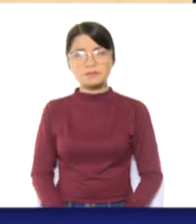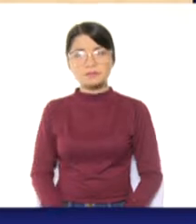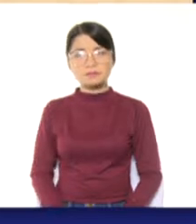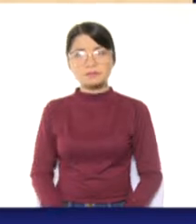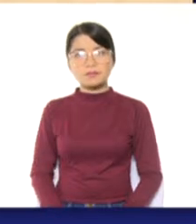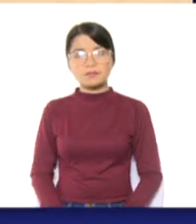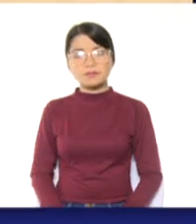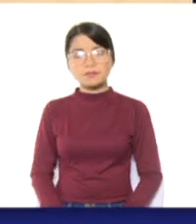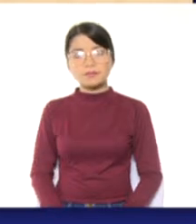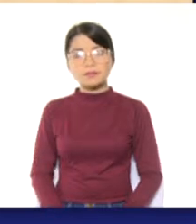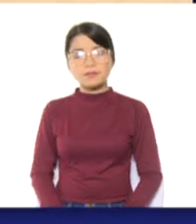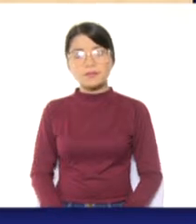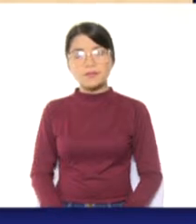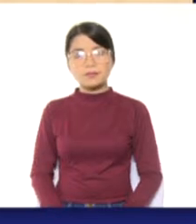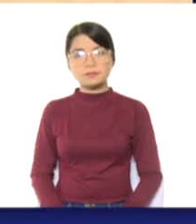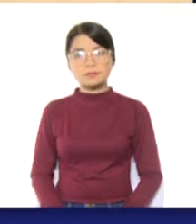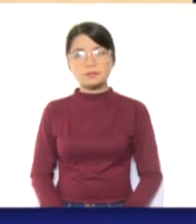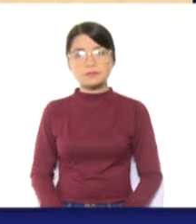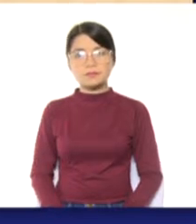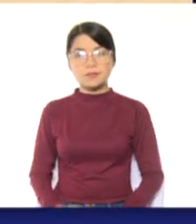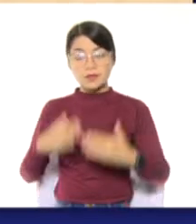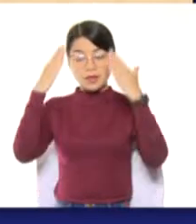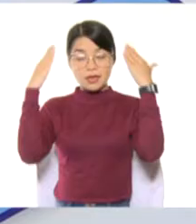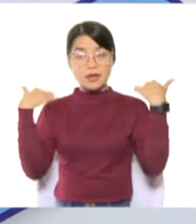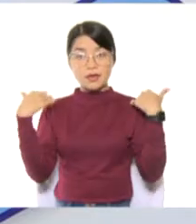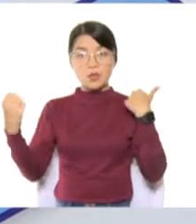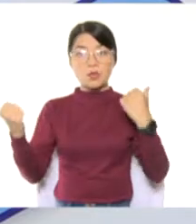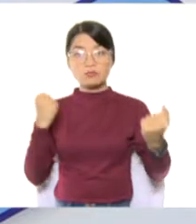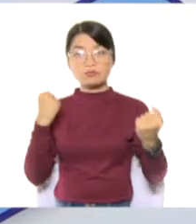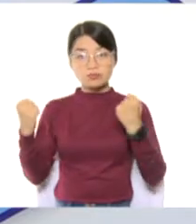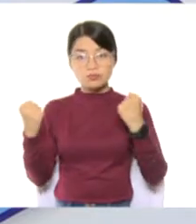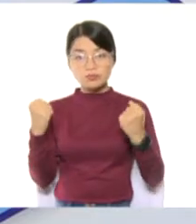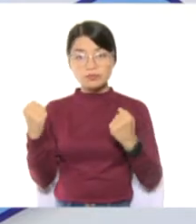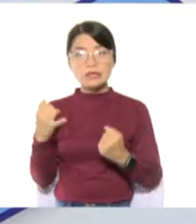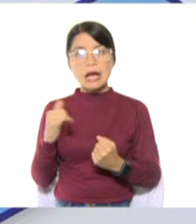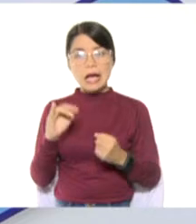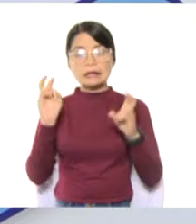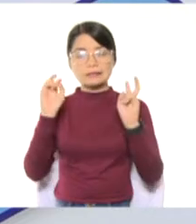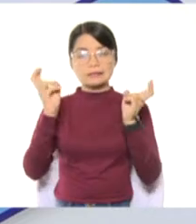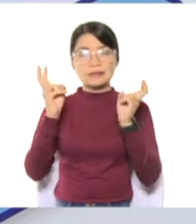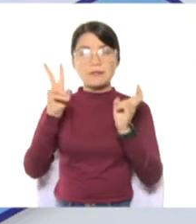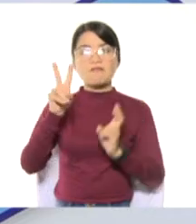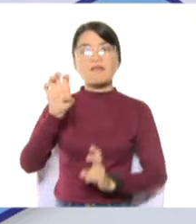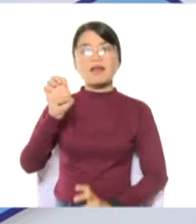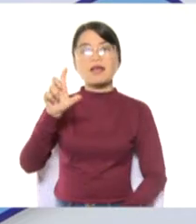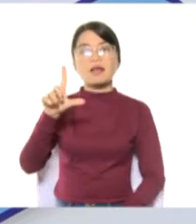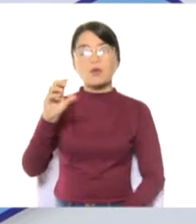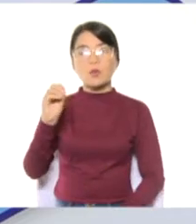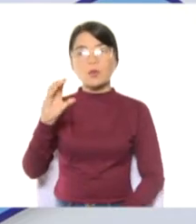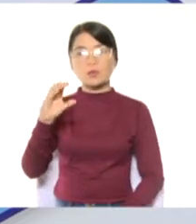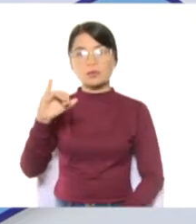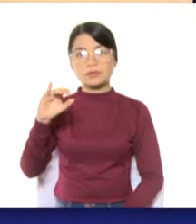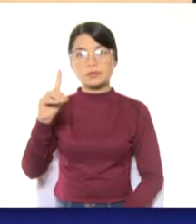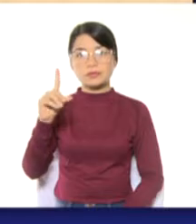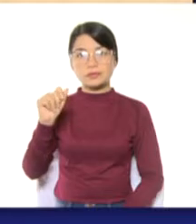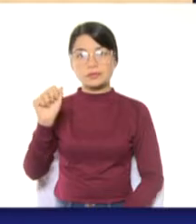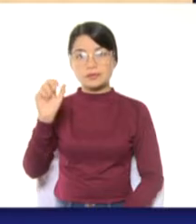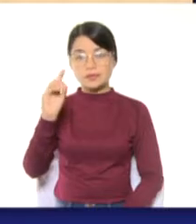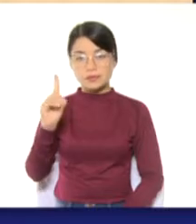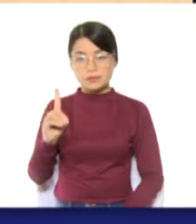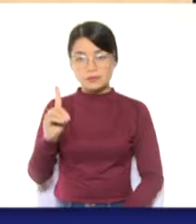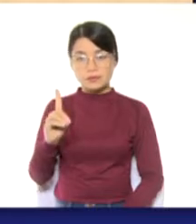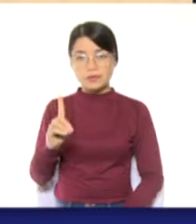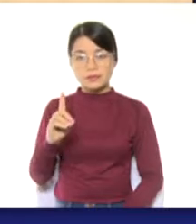en física, en el área de formación física, ven el concepto de velocidad, pero hablando de la velocidad que nosotros trabajamos como capacidad física,